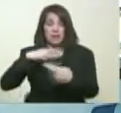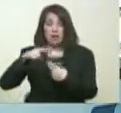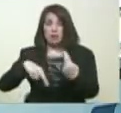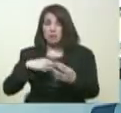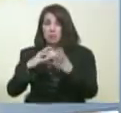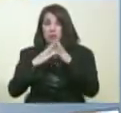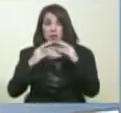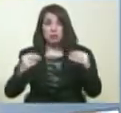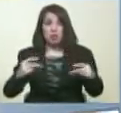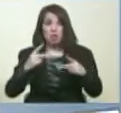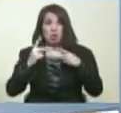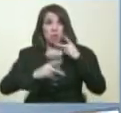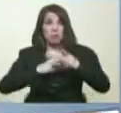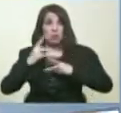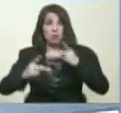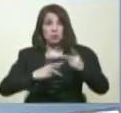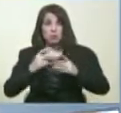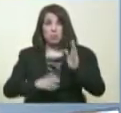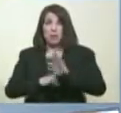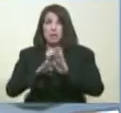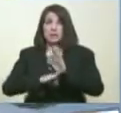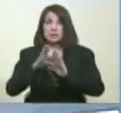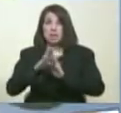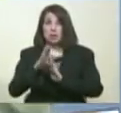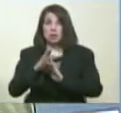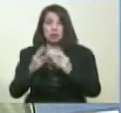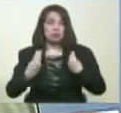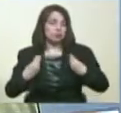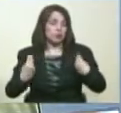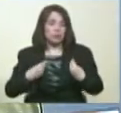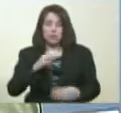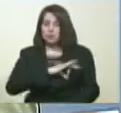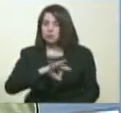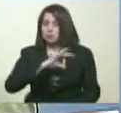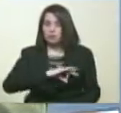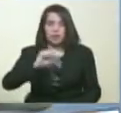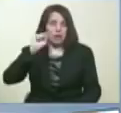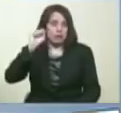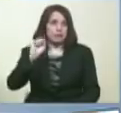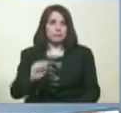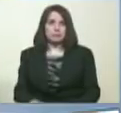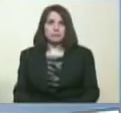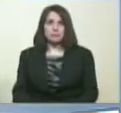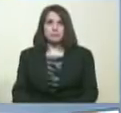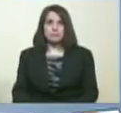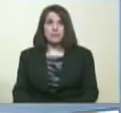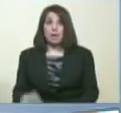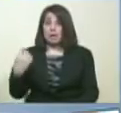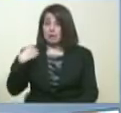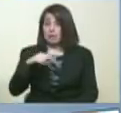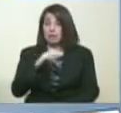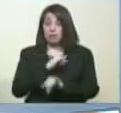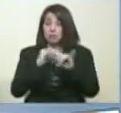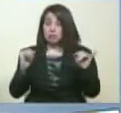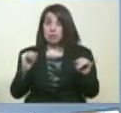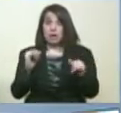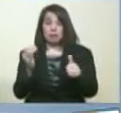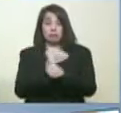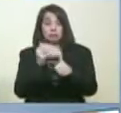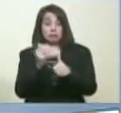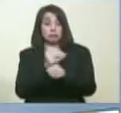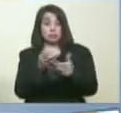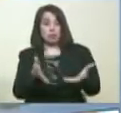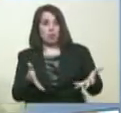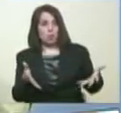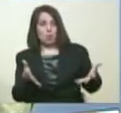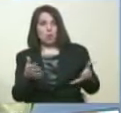los productos para el desarrollo de su vida social. Ya tenemos un logro, un